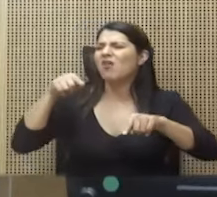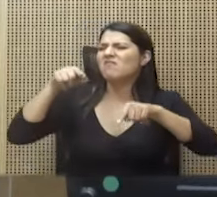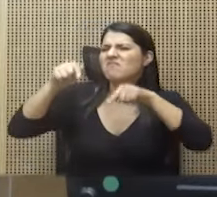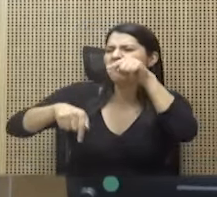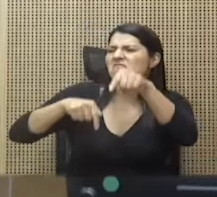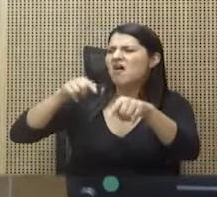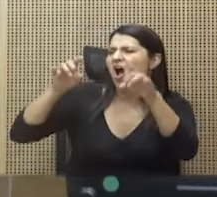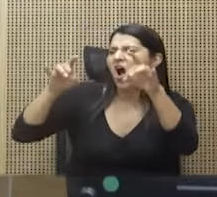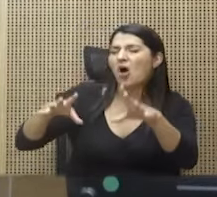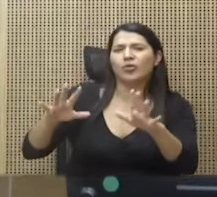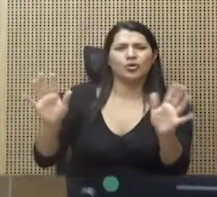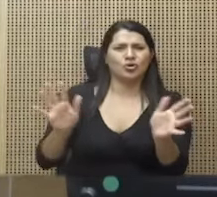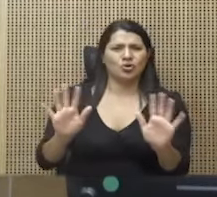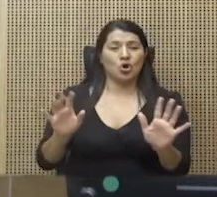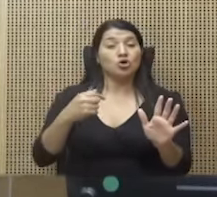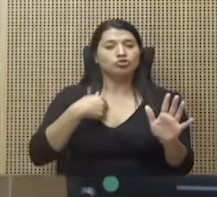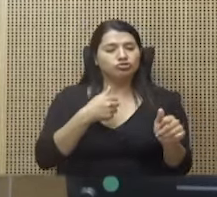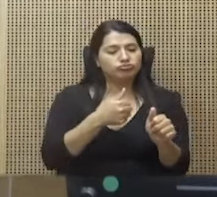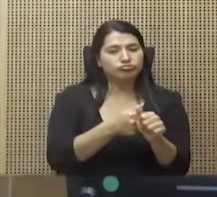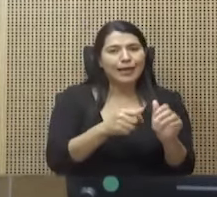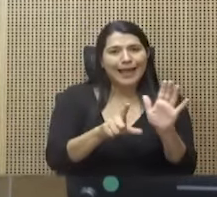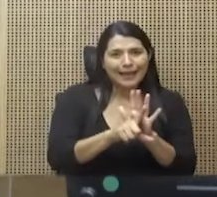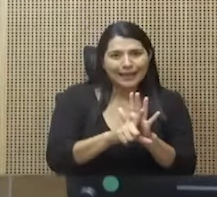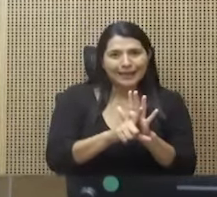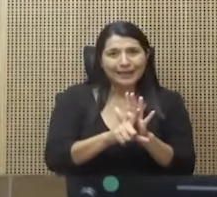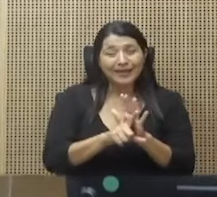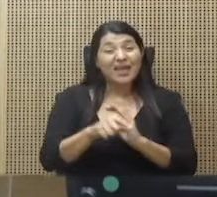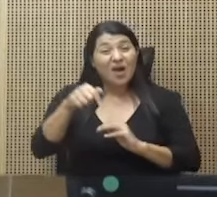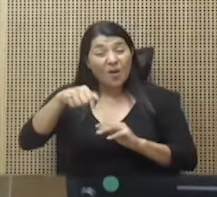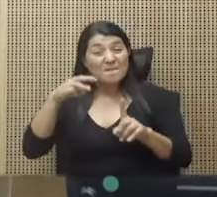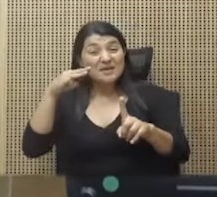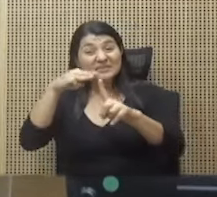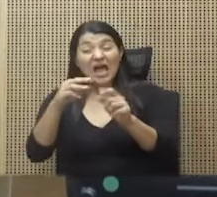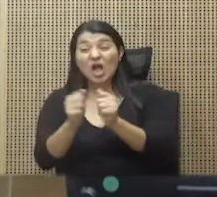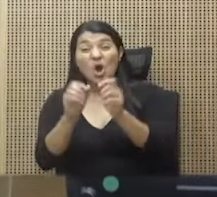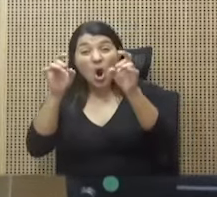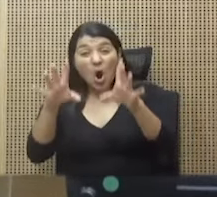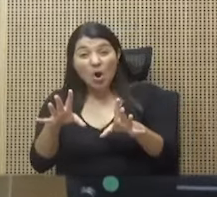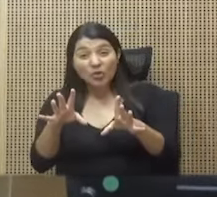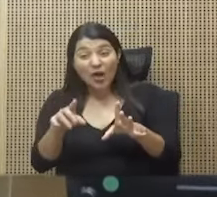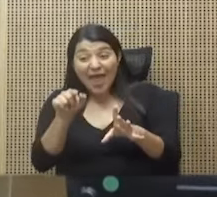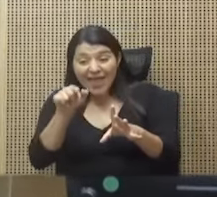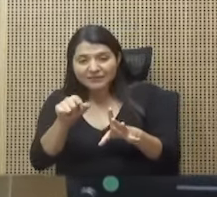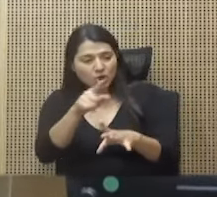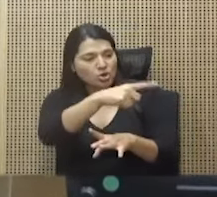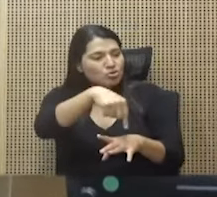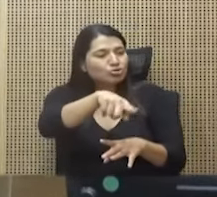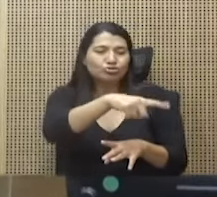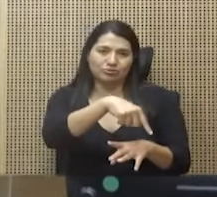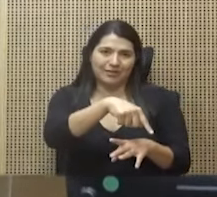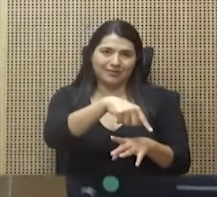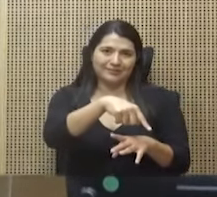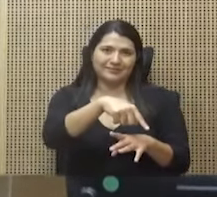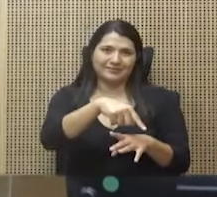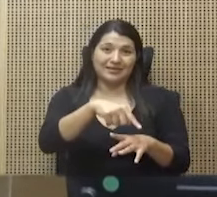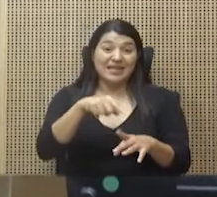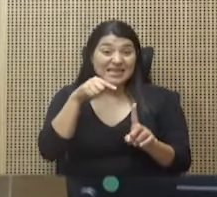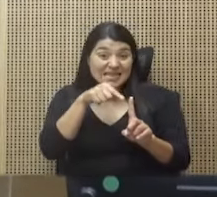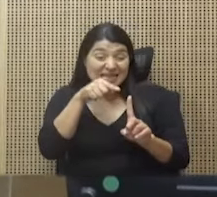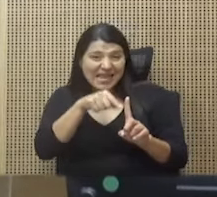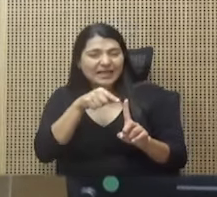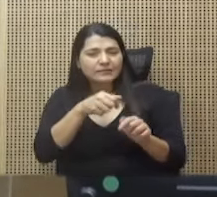discurso de odio hoy por hoy es el que ustedes han sembrado y estos son sus seguidores. Estos son los hijos que vienen detrás de